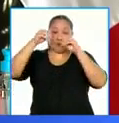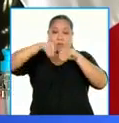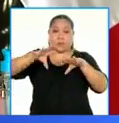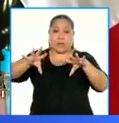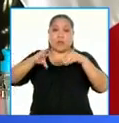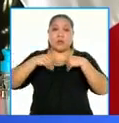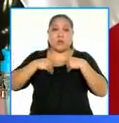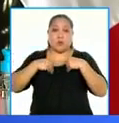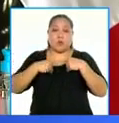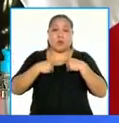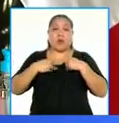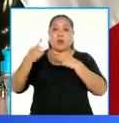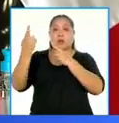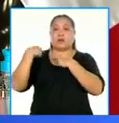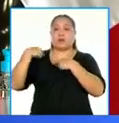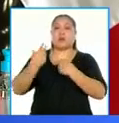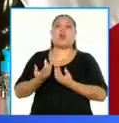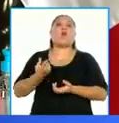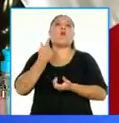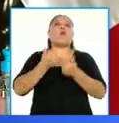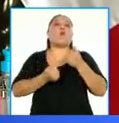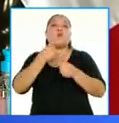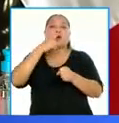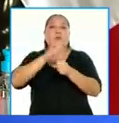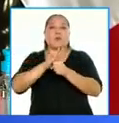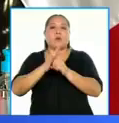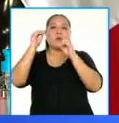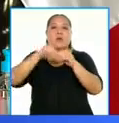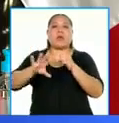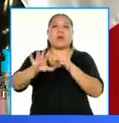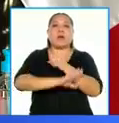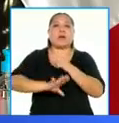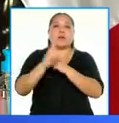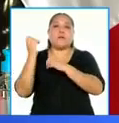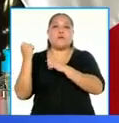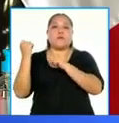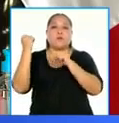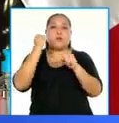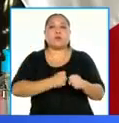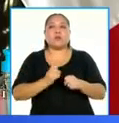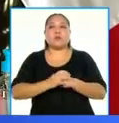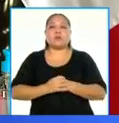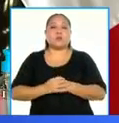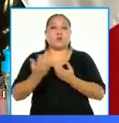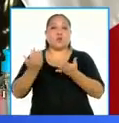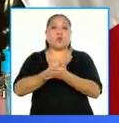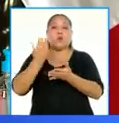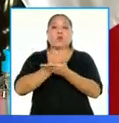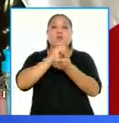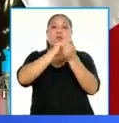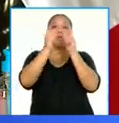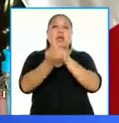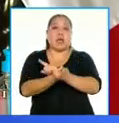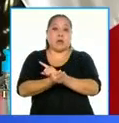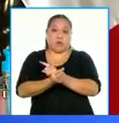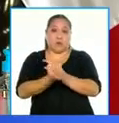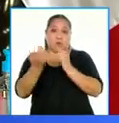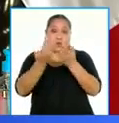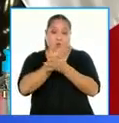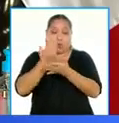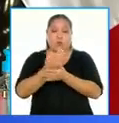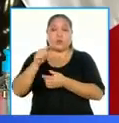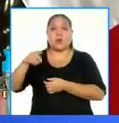la de establecer las bases para el fortalecimiento y la modernización de la Policía Nacional